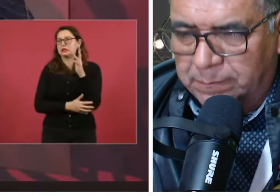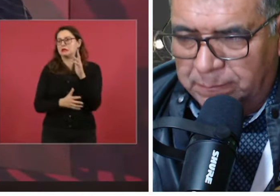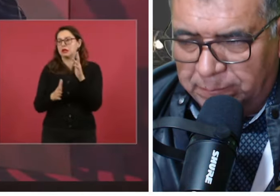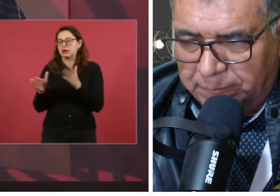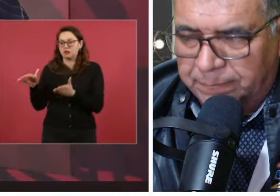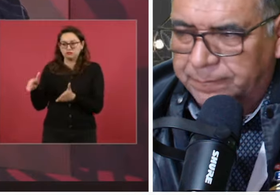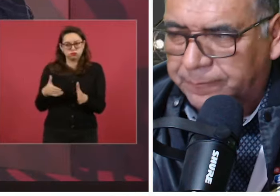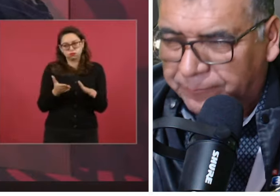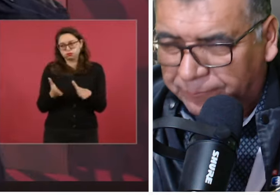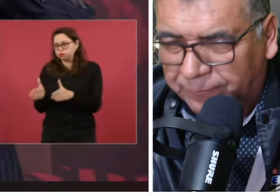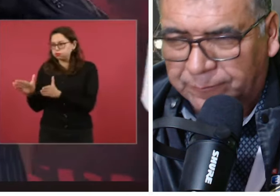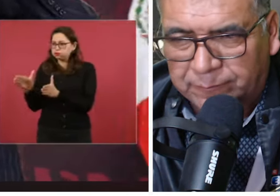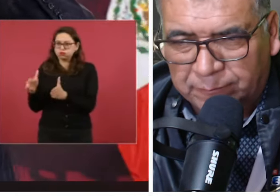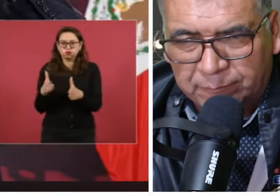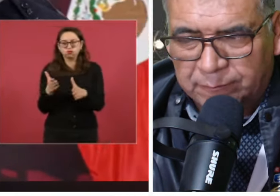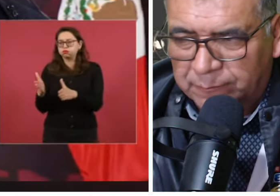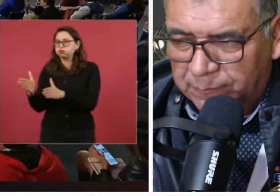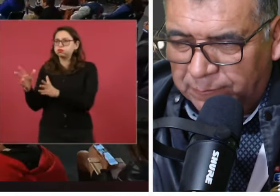Y luego